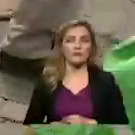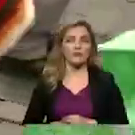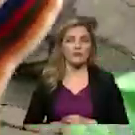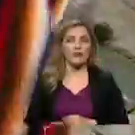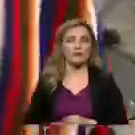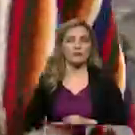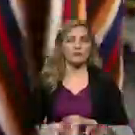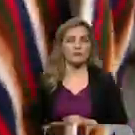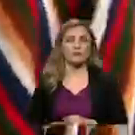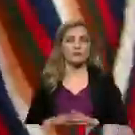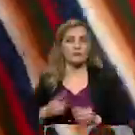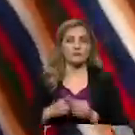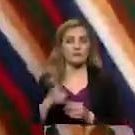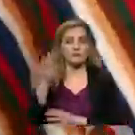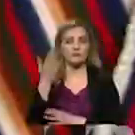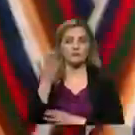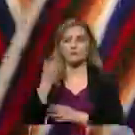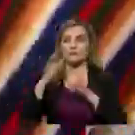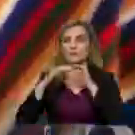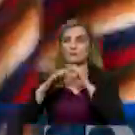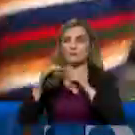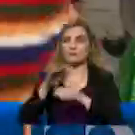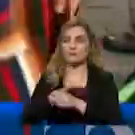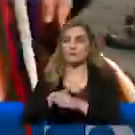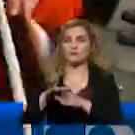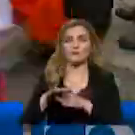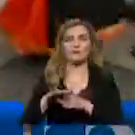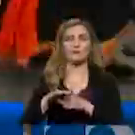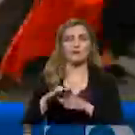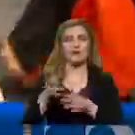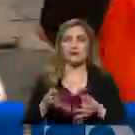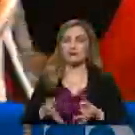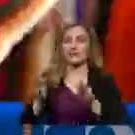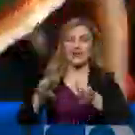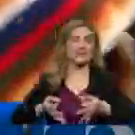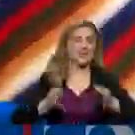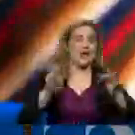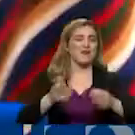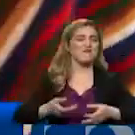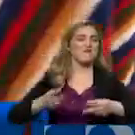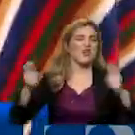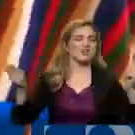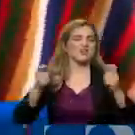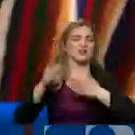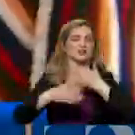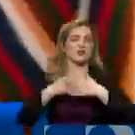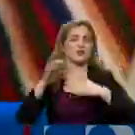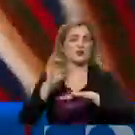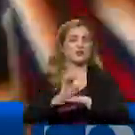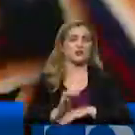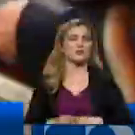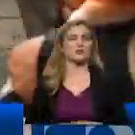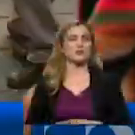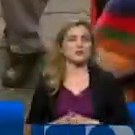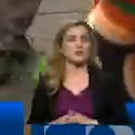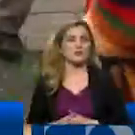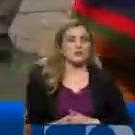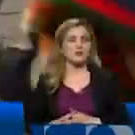Desde Quito, el alcalde de Guaranda hizo una invitación a los carnavales a todos los ecuatorianos.